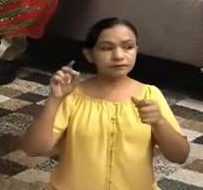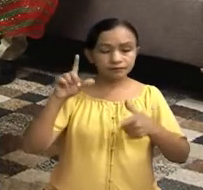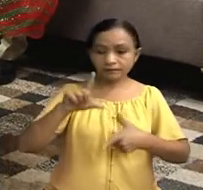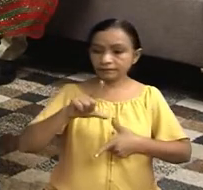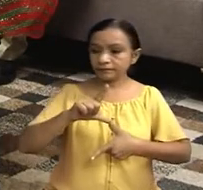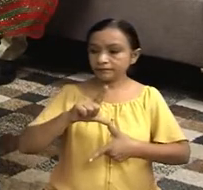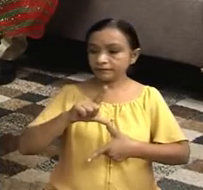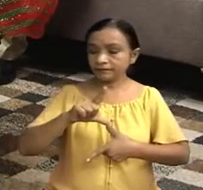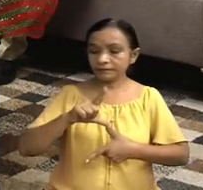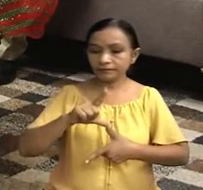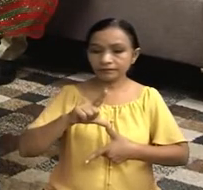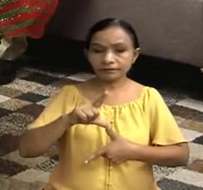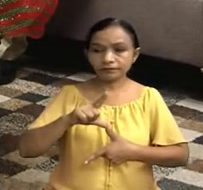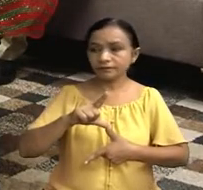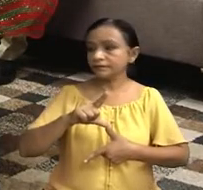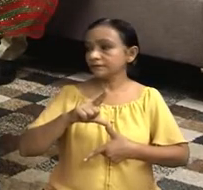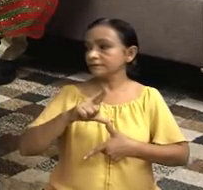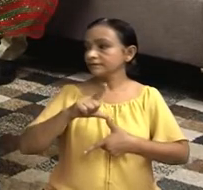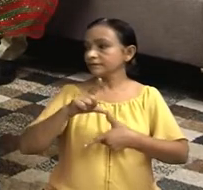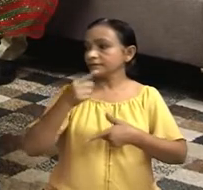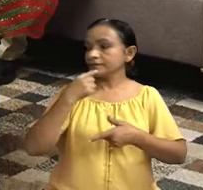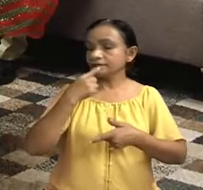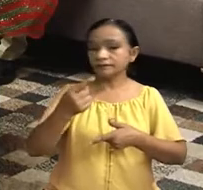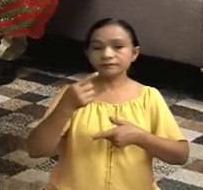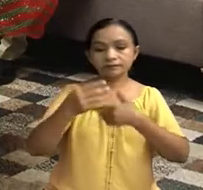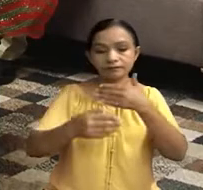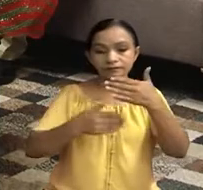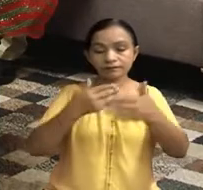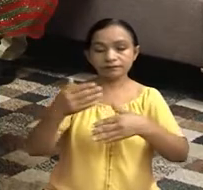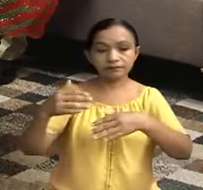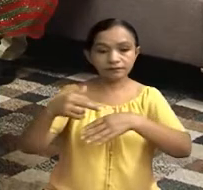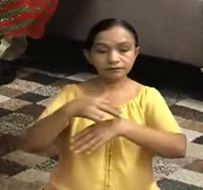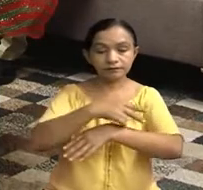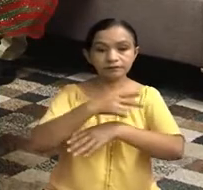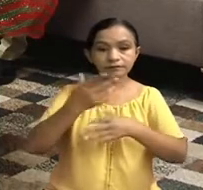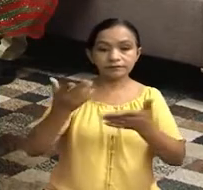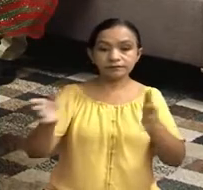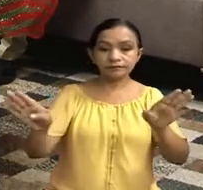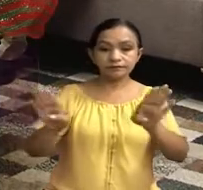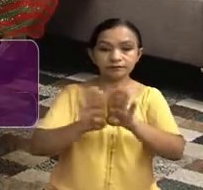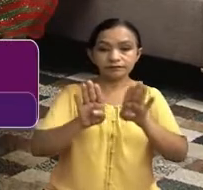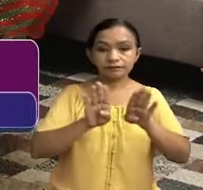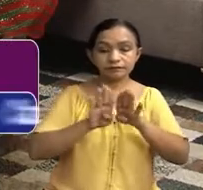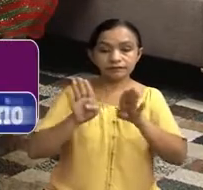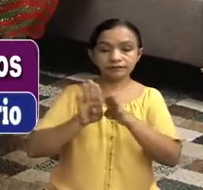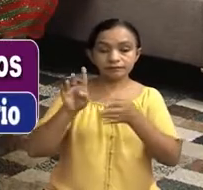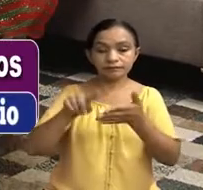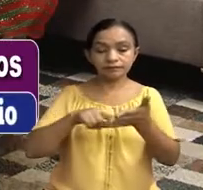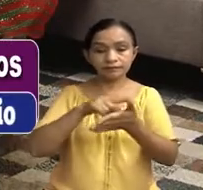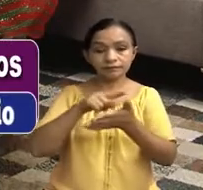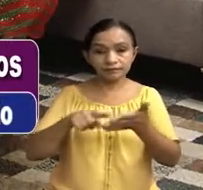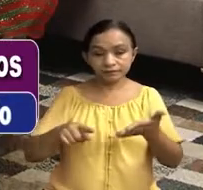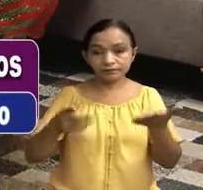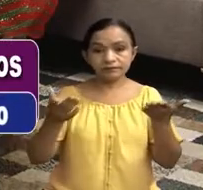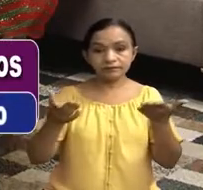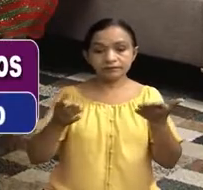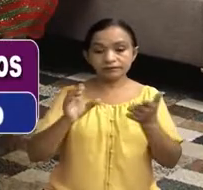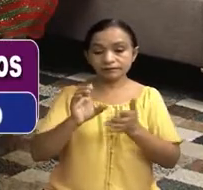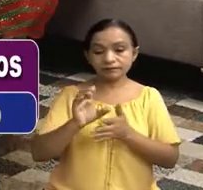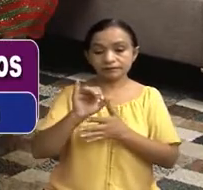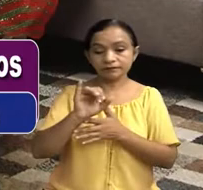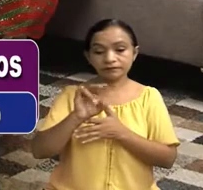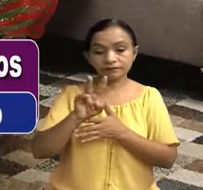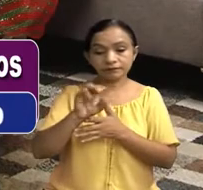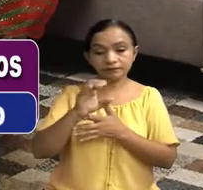Latina ir, digamos, allanando ese camino que estuvo cerrado, que era el camino electoral, el camino cívico,